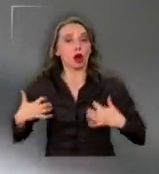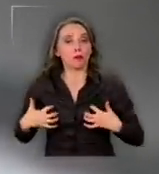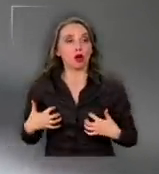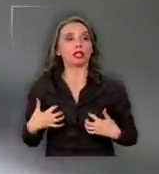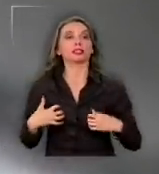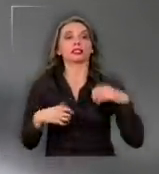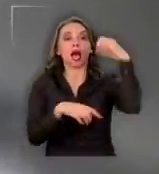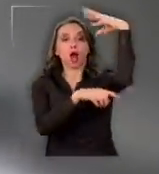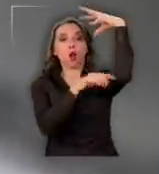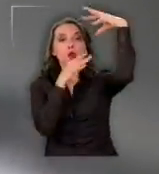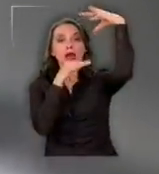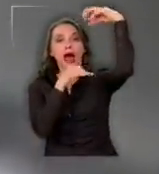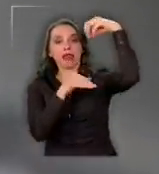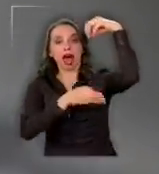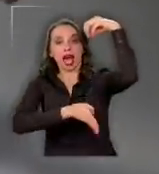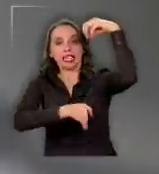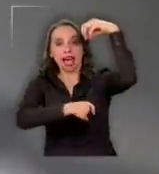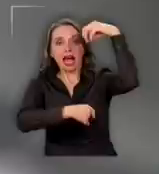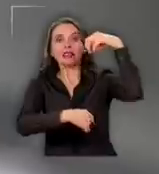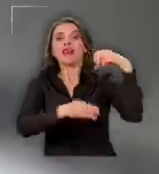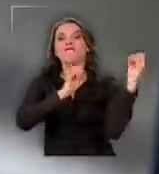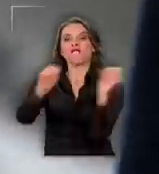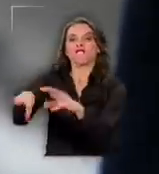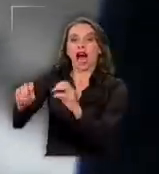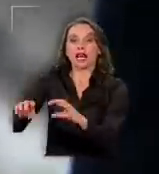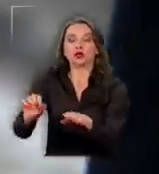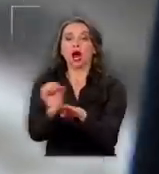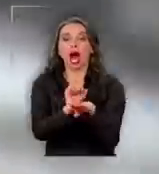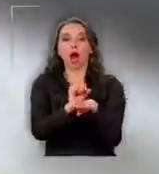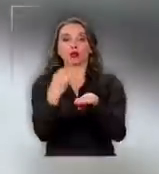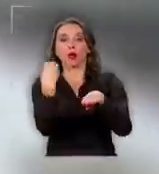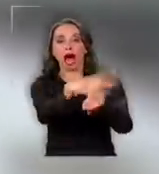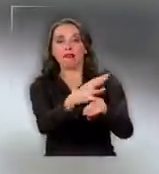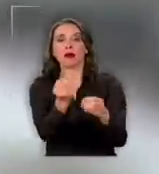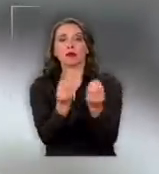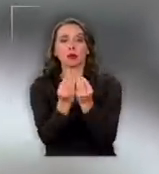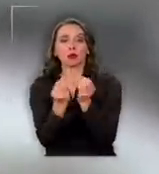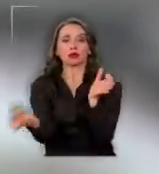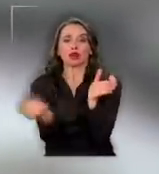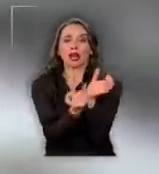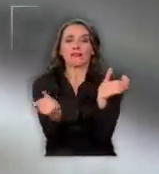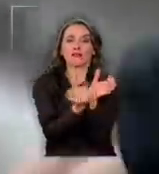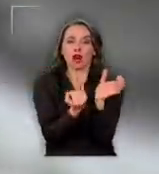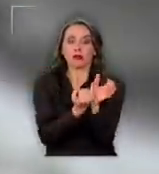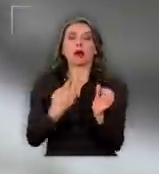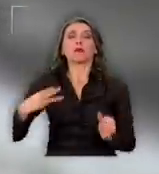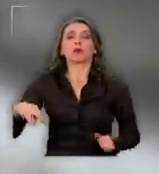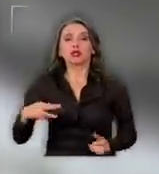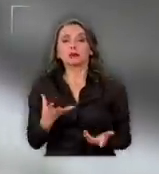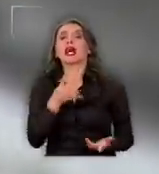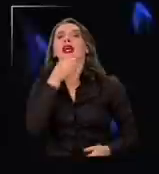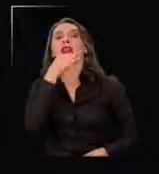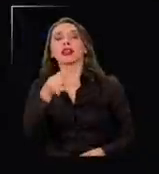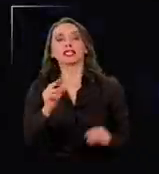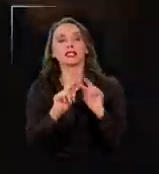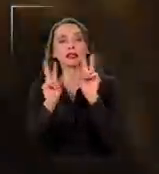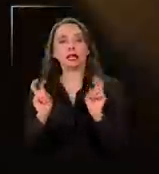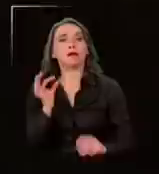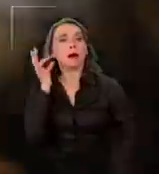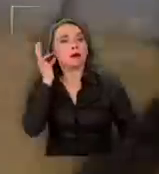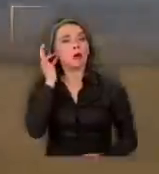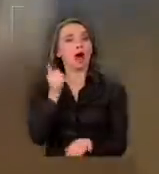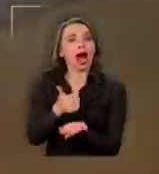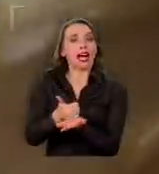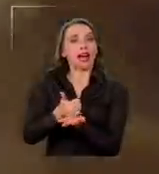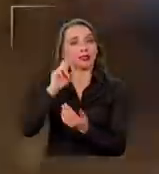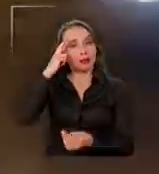sin luz, basura, vehículos abandonados. Los reportes son varios. ¿Qué dicen los municipios al respecto? Lo primero que hacemos